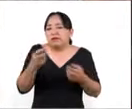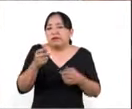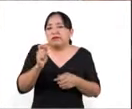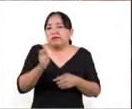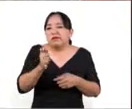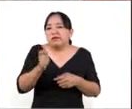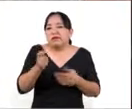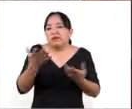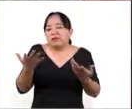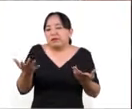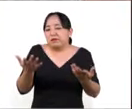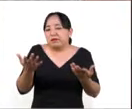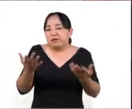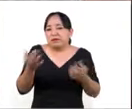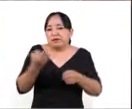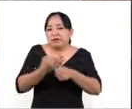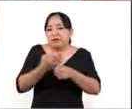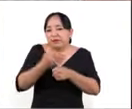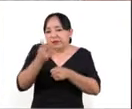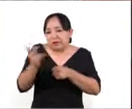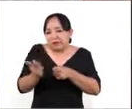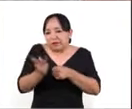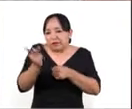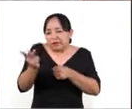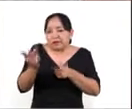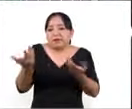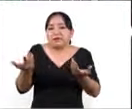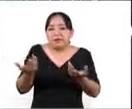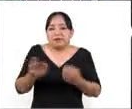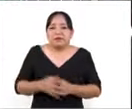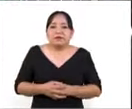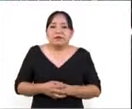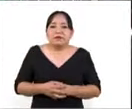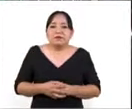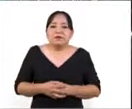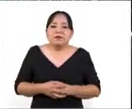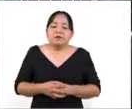hace que un poquito rompiendo esta